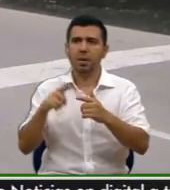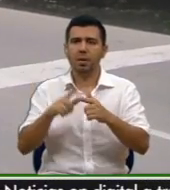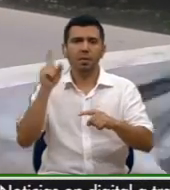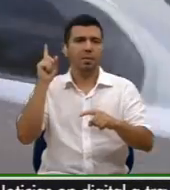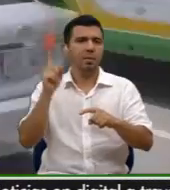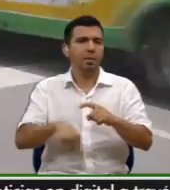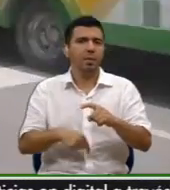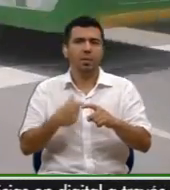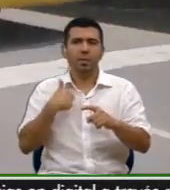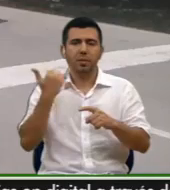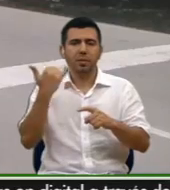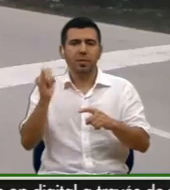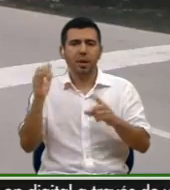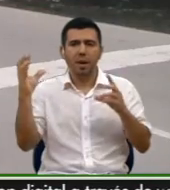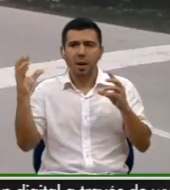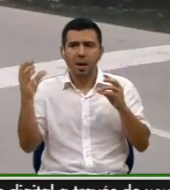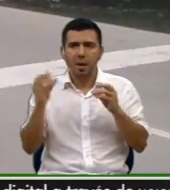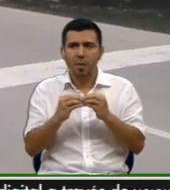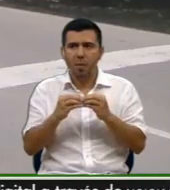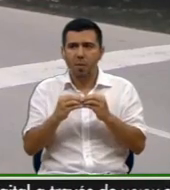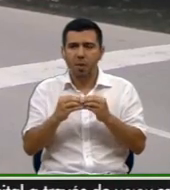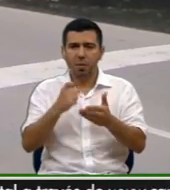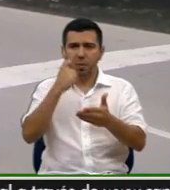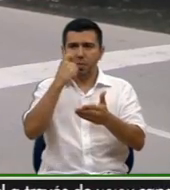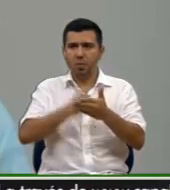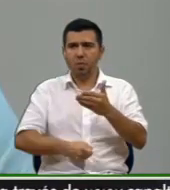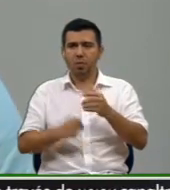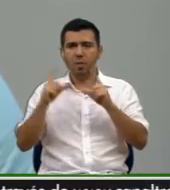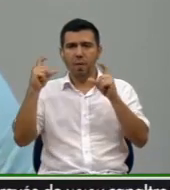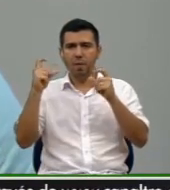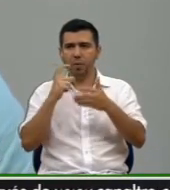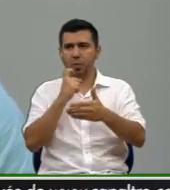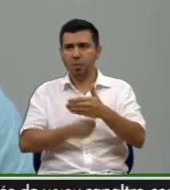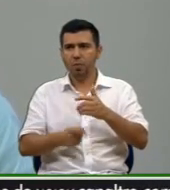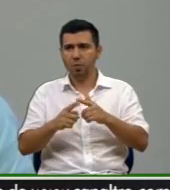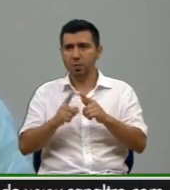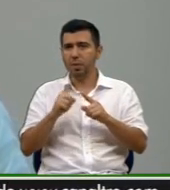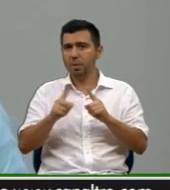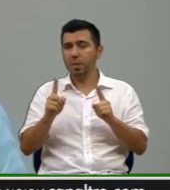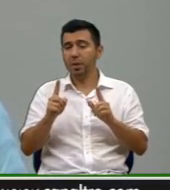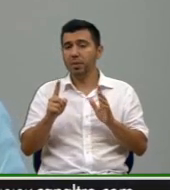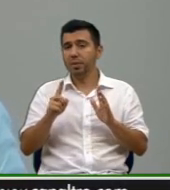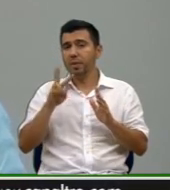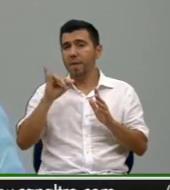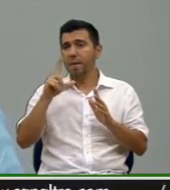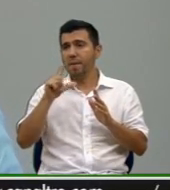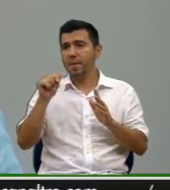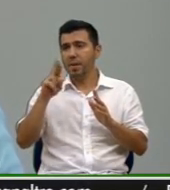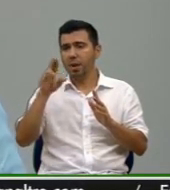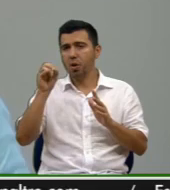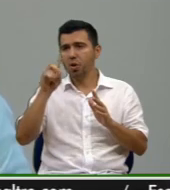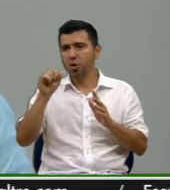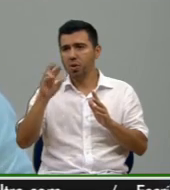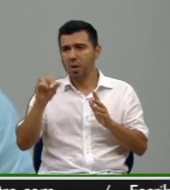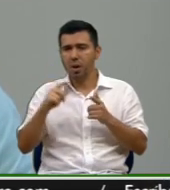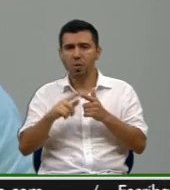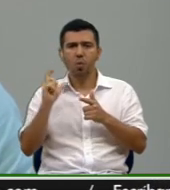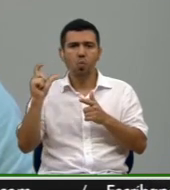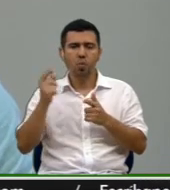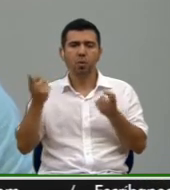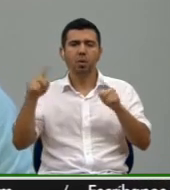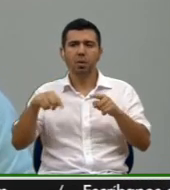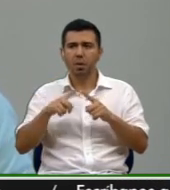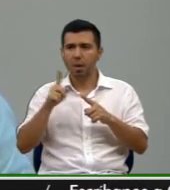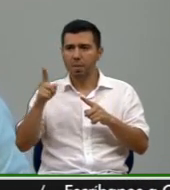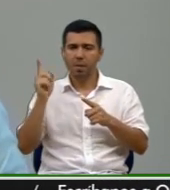de un convenio, que lo que tenemos que socializarle a la gente, porque no es únicamente los habitantes de Villa Rosario, sino los de Cúcuta y todos los